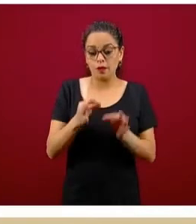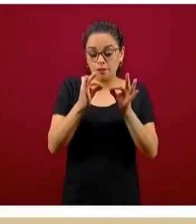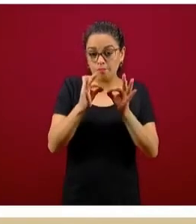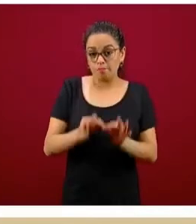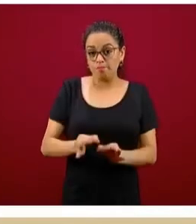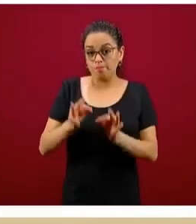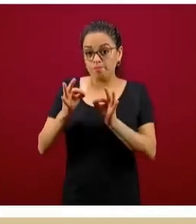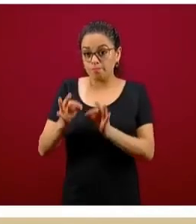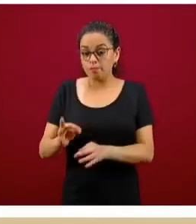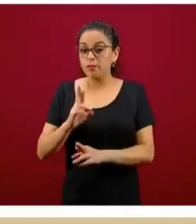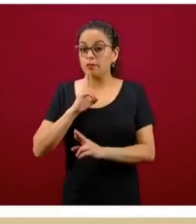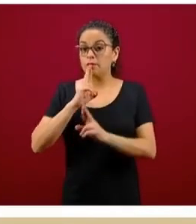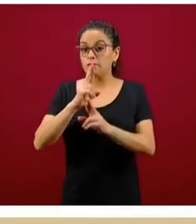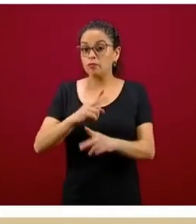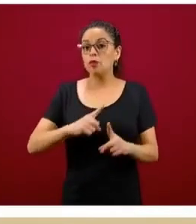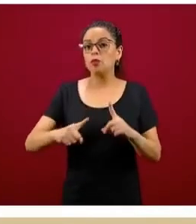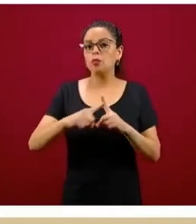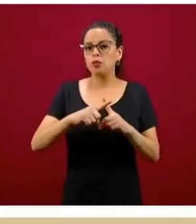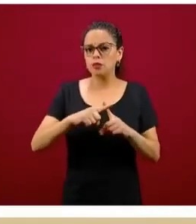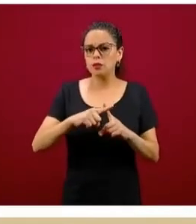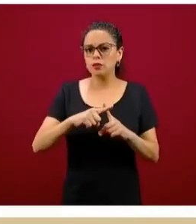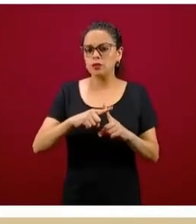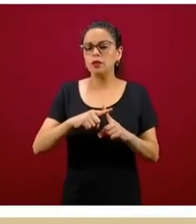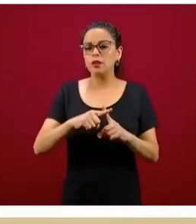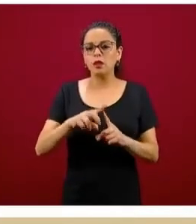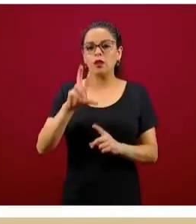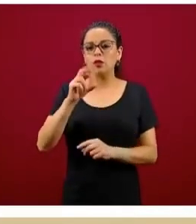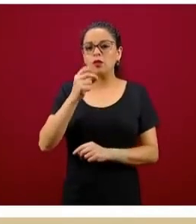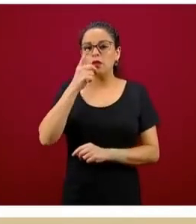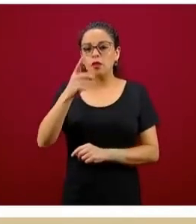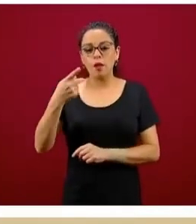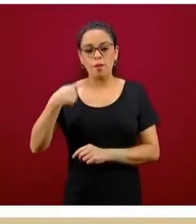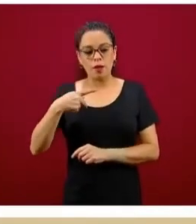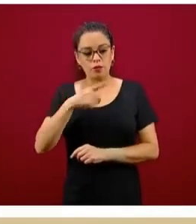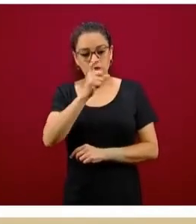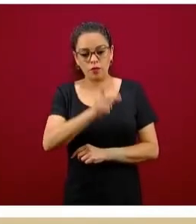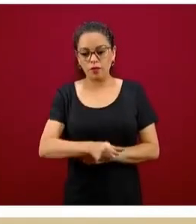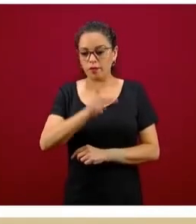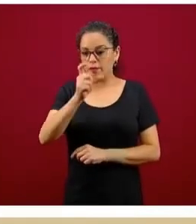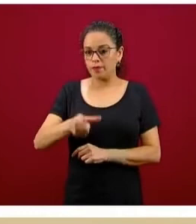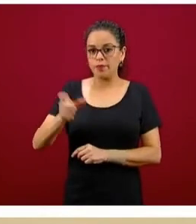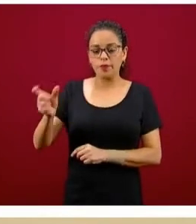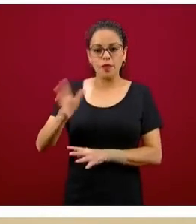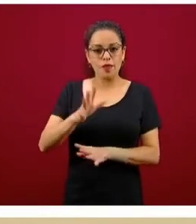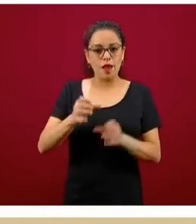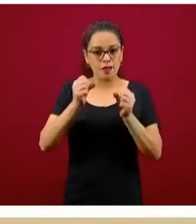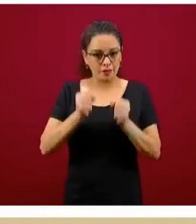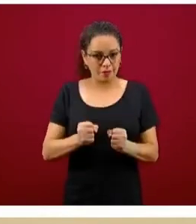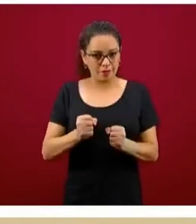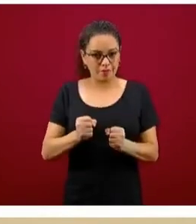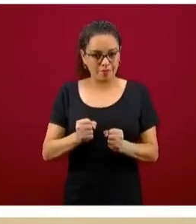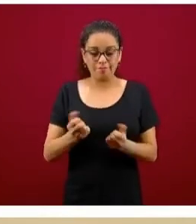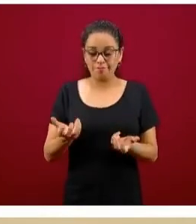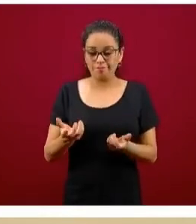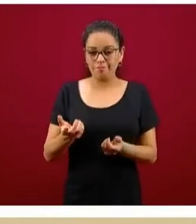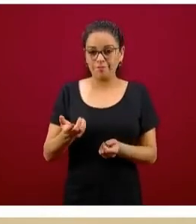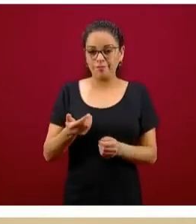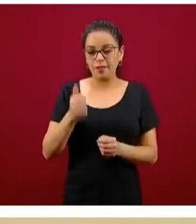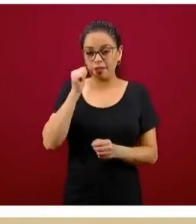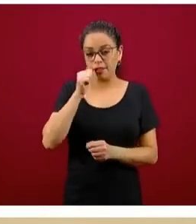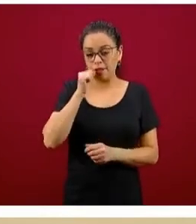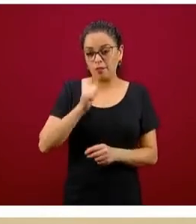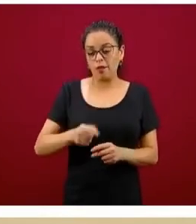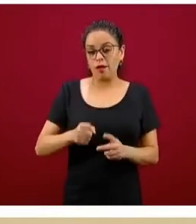resultados positivos y no digo casos o digo personas confirmadas, como sí lo decimos en las